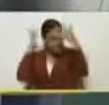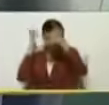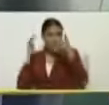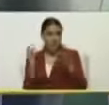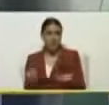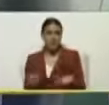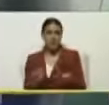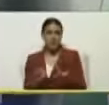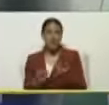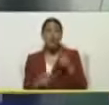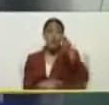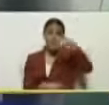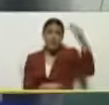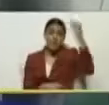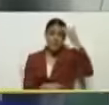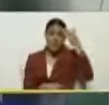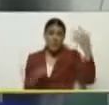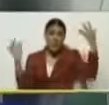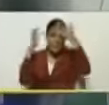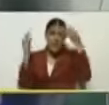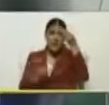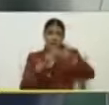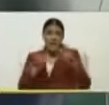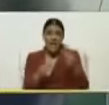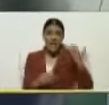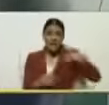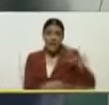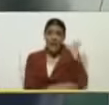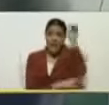Ustedes saben lo que le está haciendo Milei al pueblo argentino, ¿verdad?